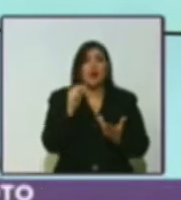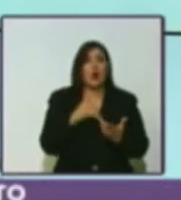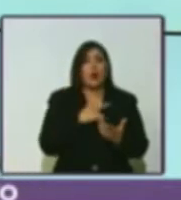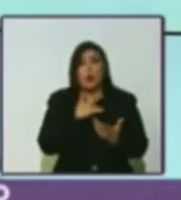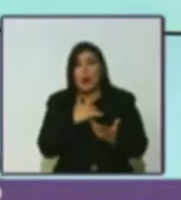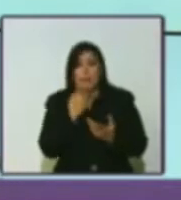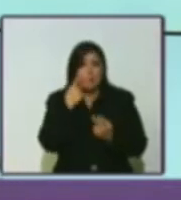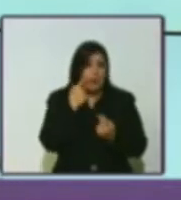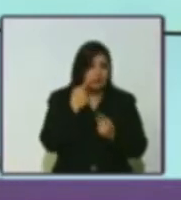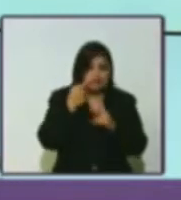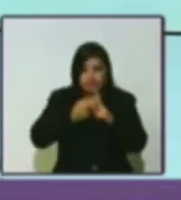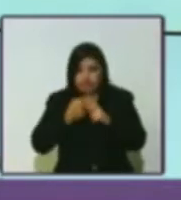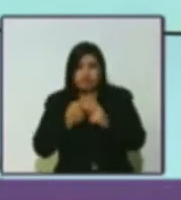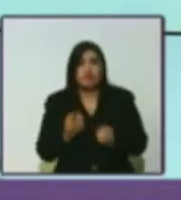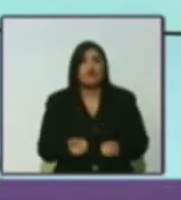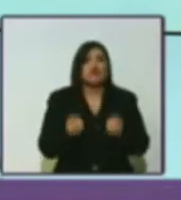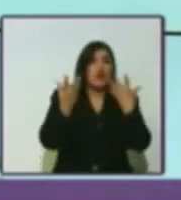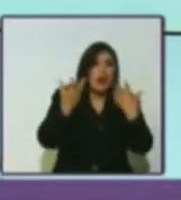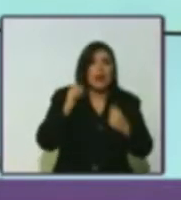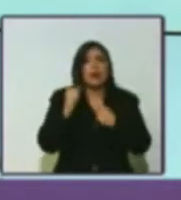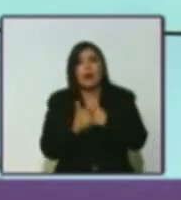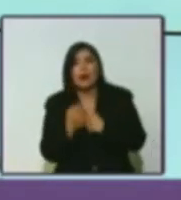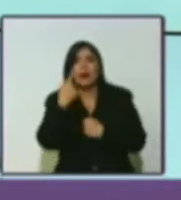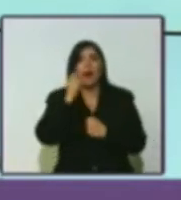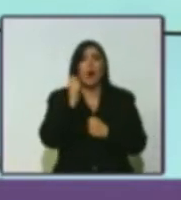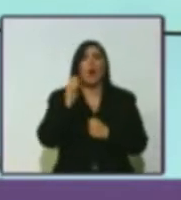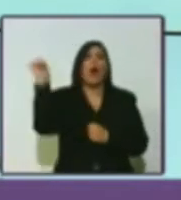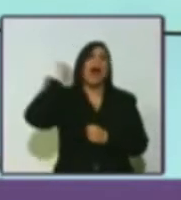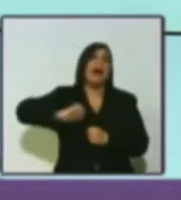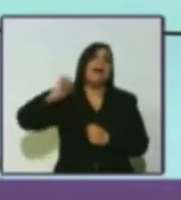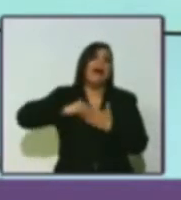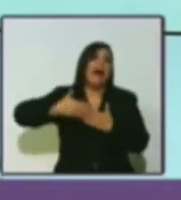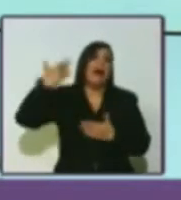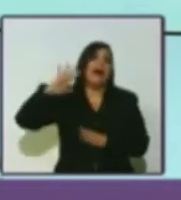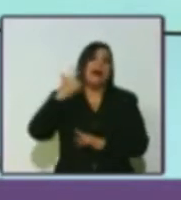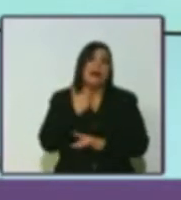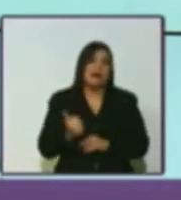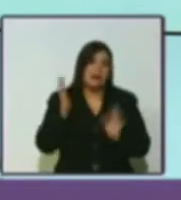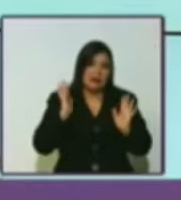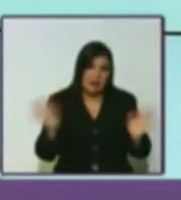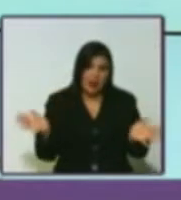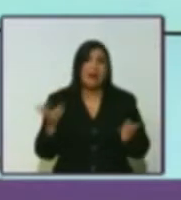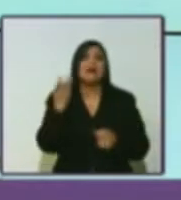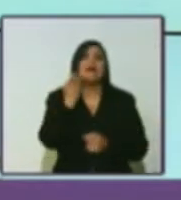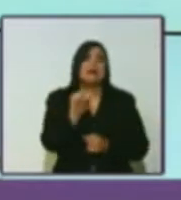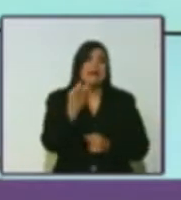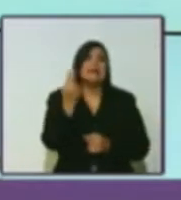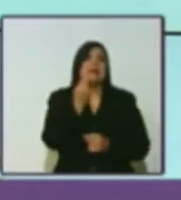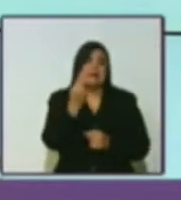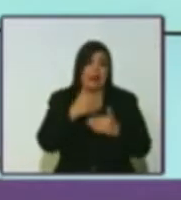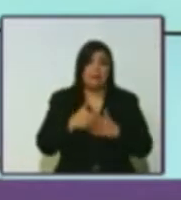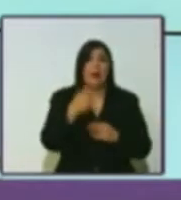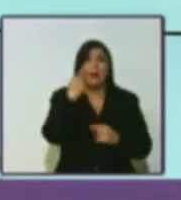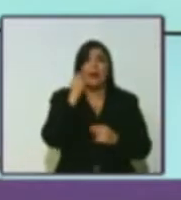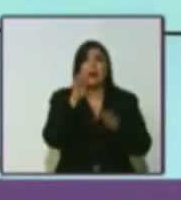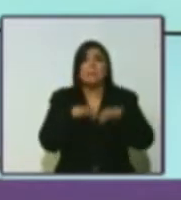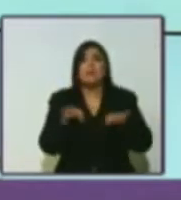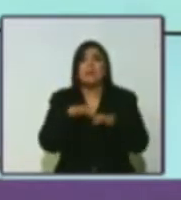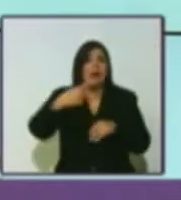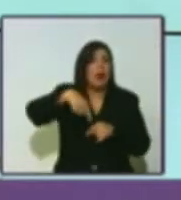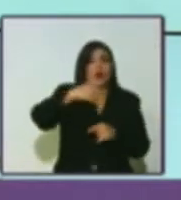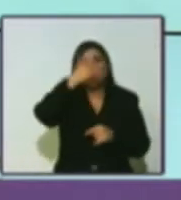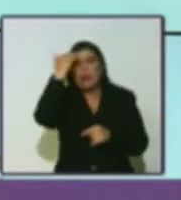facilidad. Y eso me pareció que dejó corto el debate en lo general. Y de los demás, yo creo